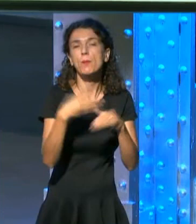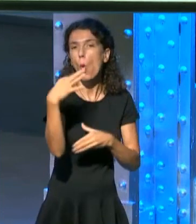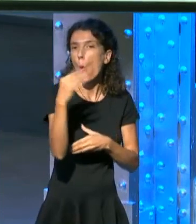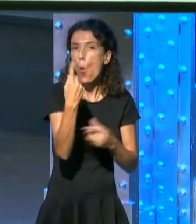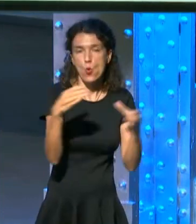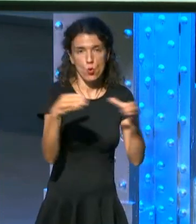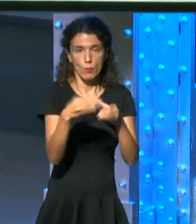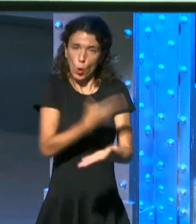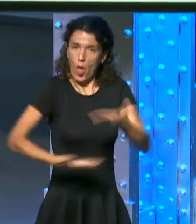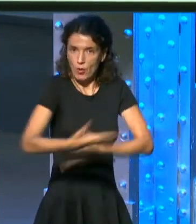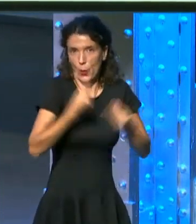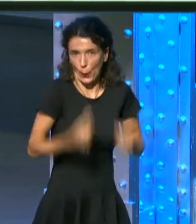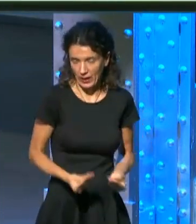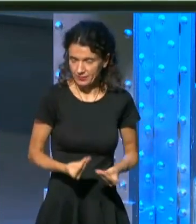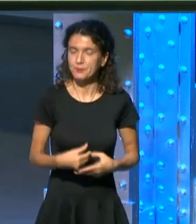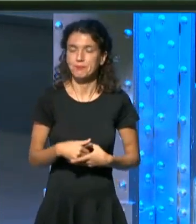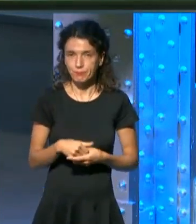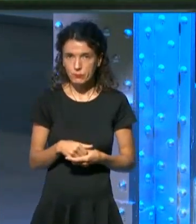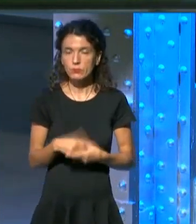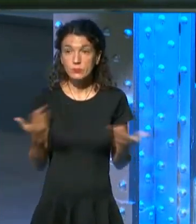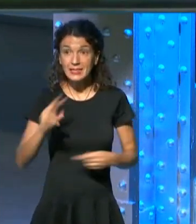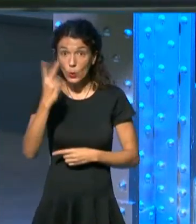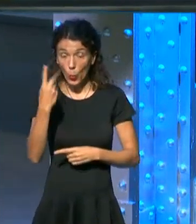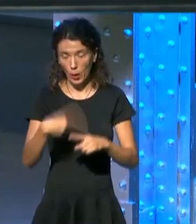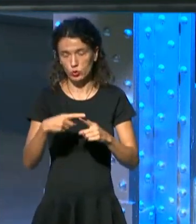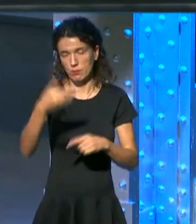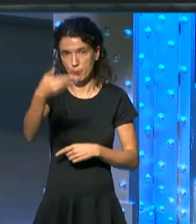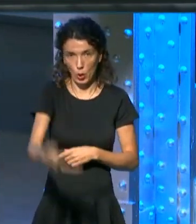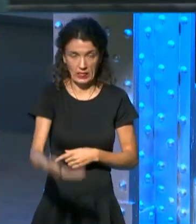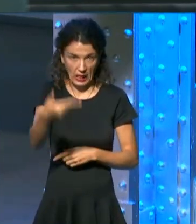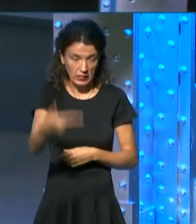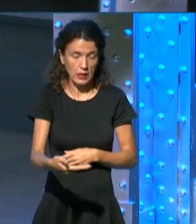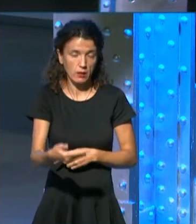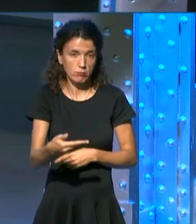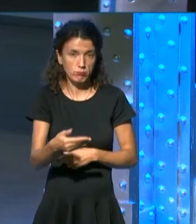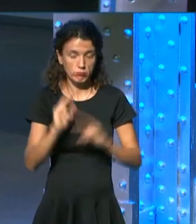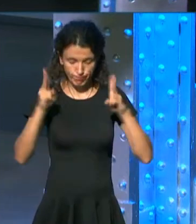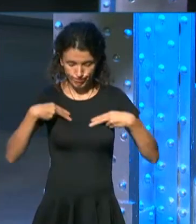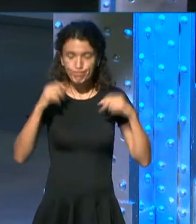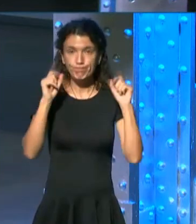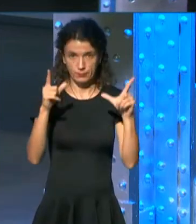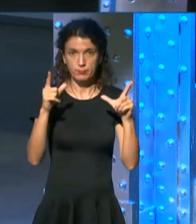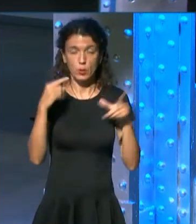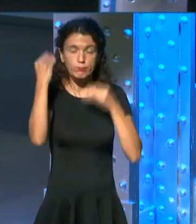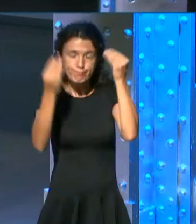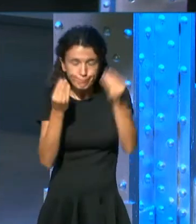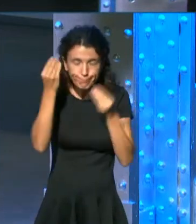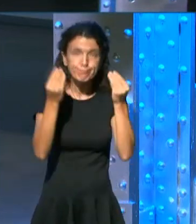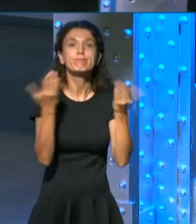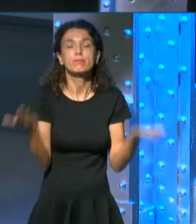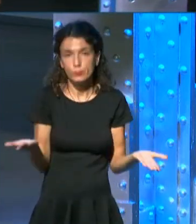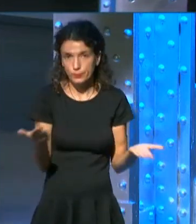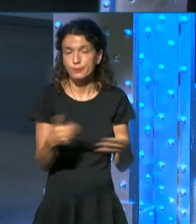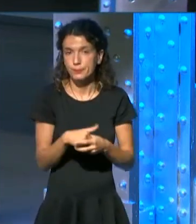forma colaborativa, ¿vale? La segunda cosa también que me di cuenta haciendo esta reflexión